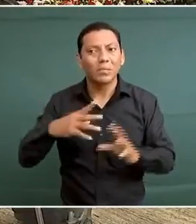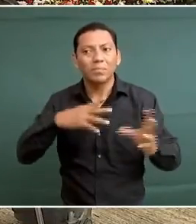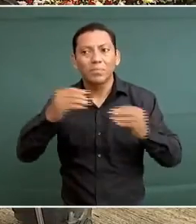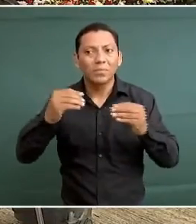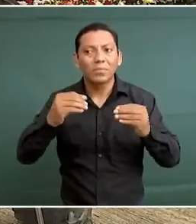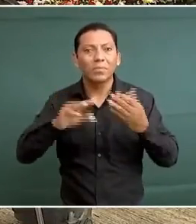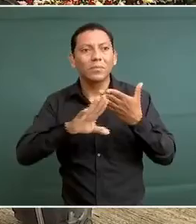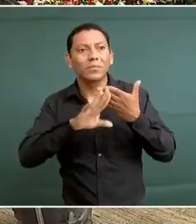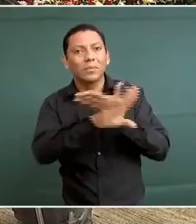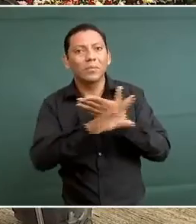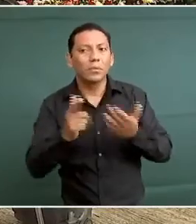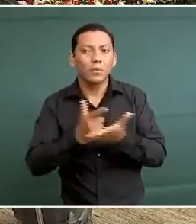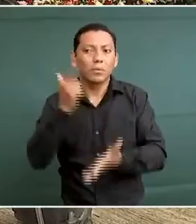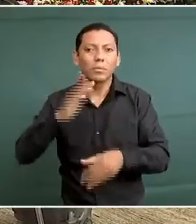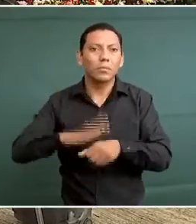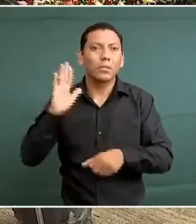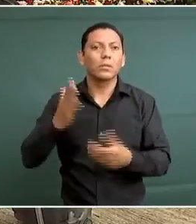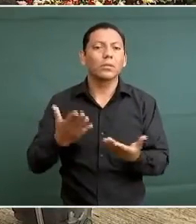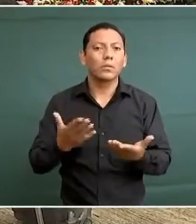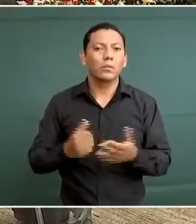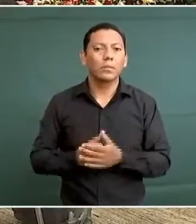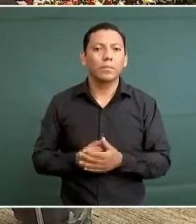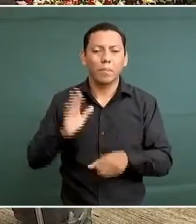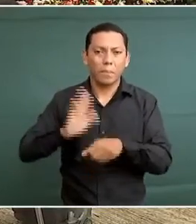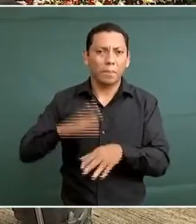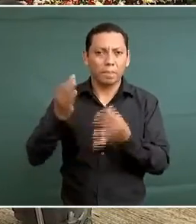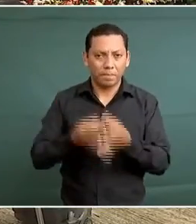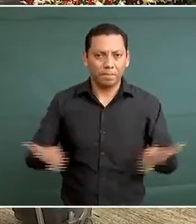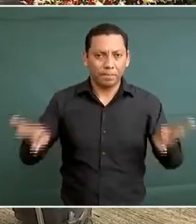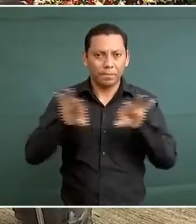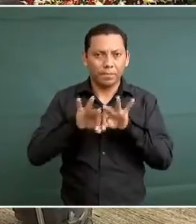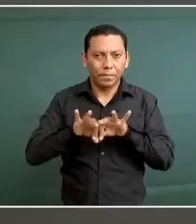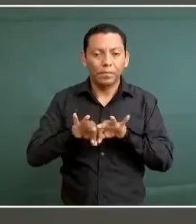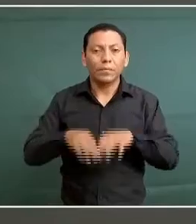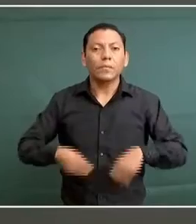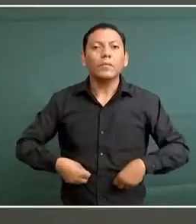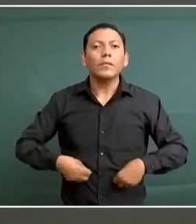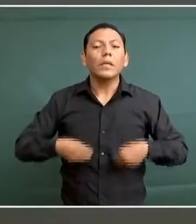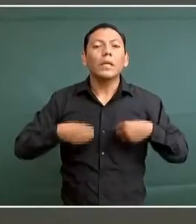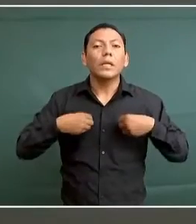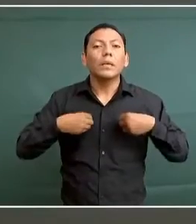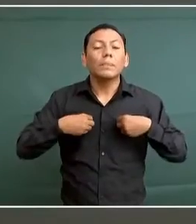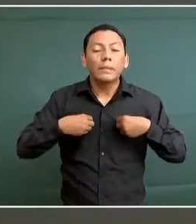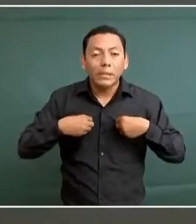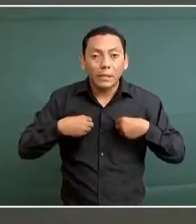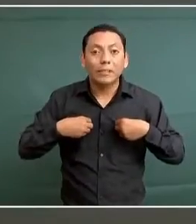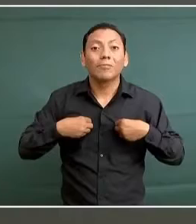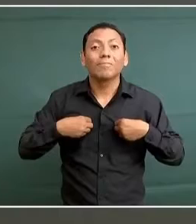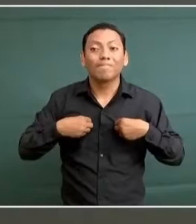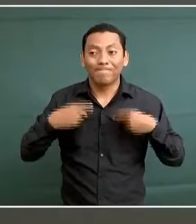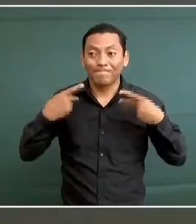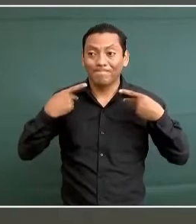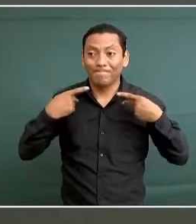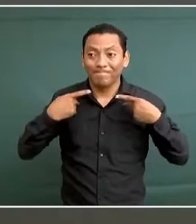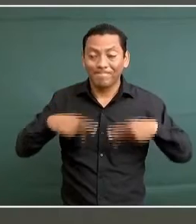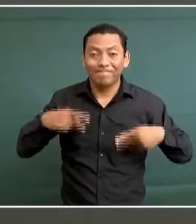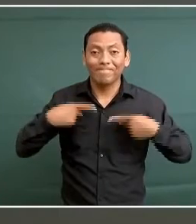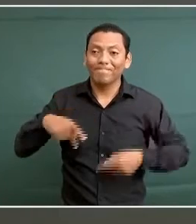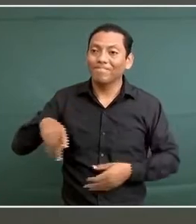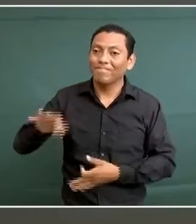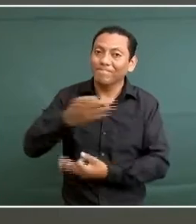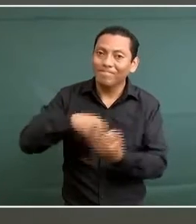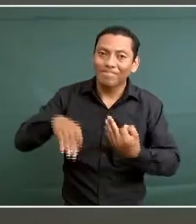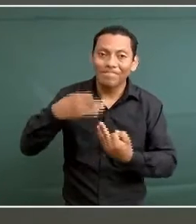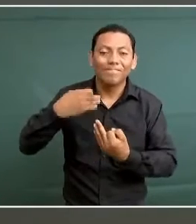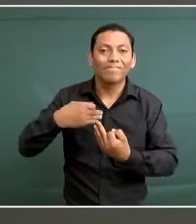se agrave todavía más presidente? lo más importante es la vida de las personas eso es lo